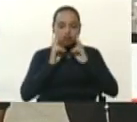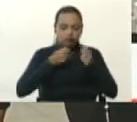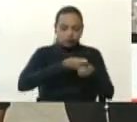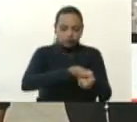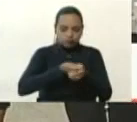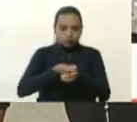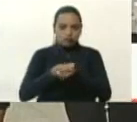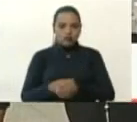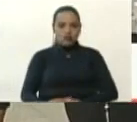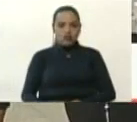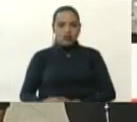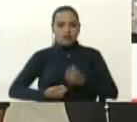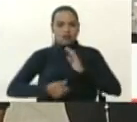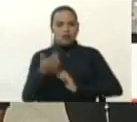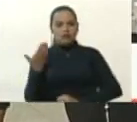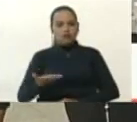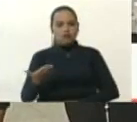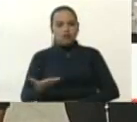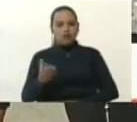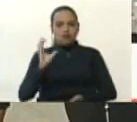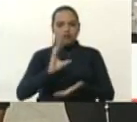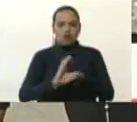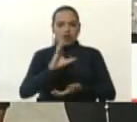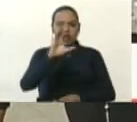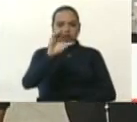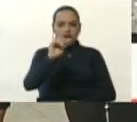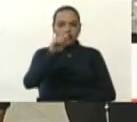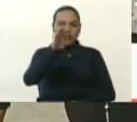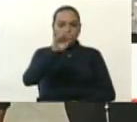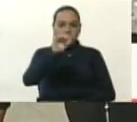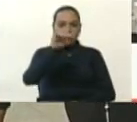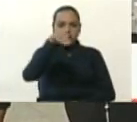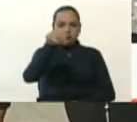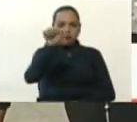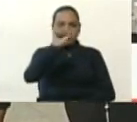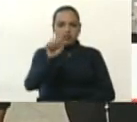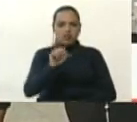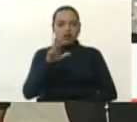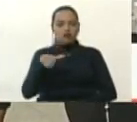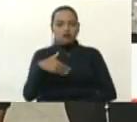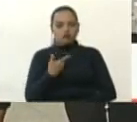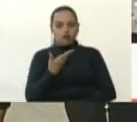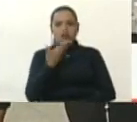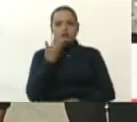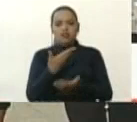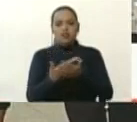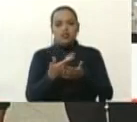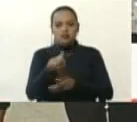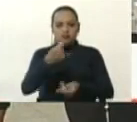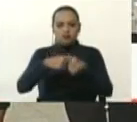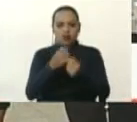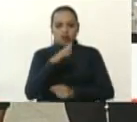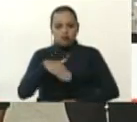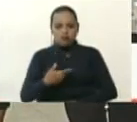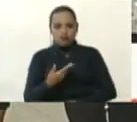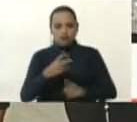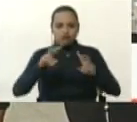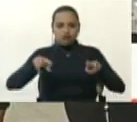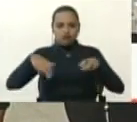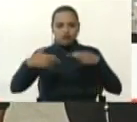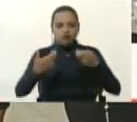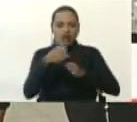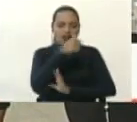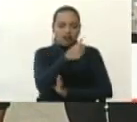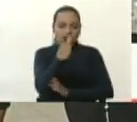importante, de la ciudad de Cabimas, el agradecimiento por los recursos asignados para que pudiésemos rescatar área por área de